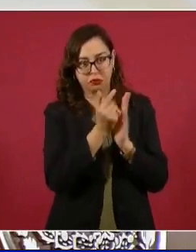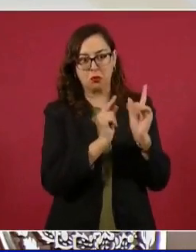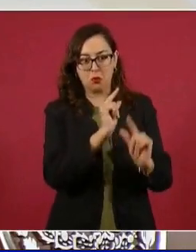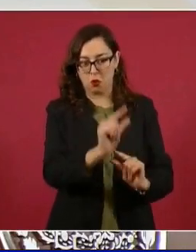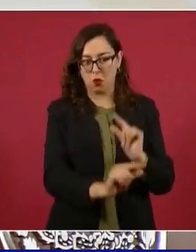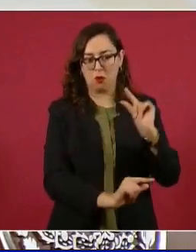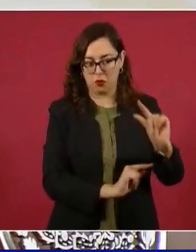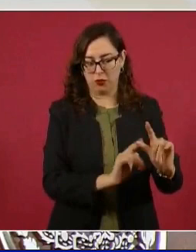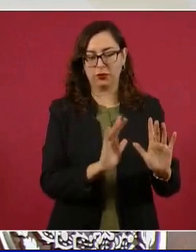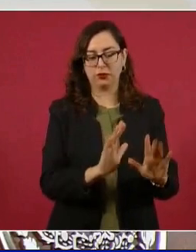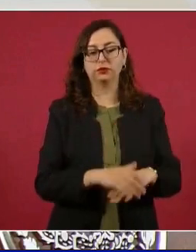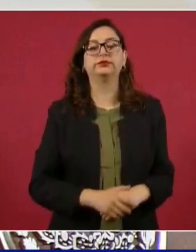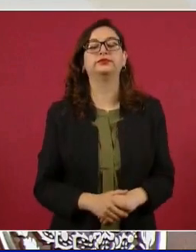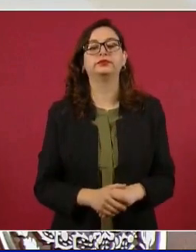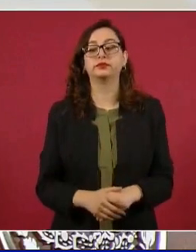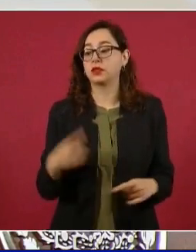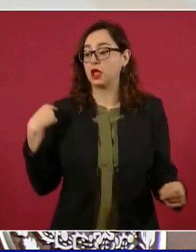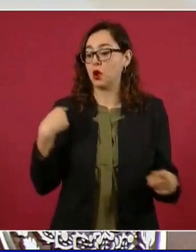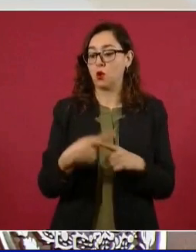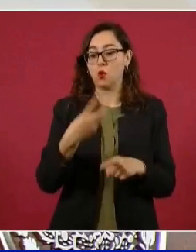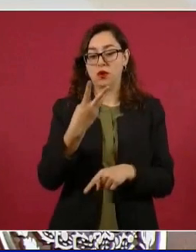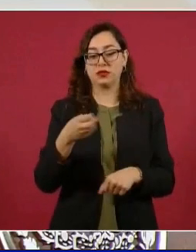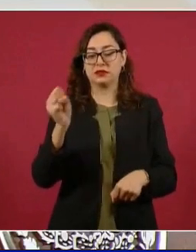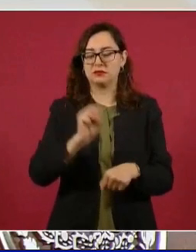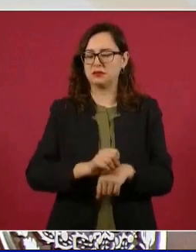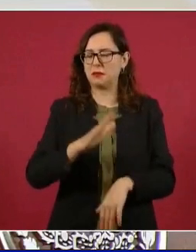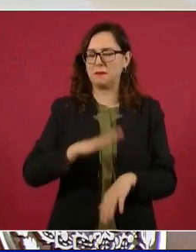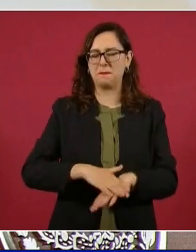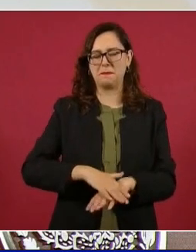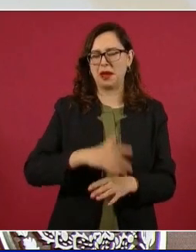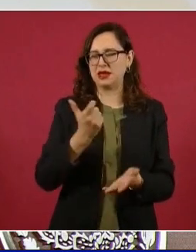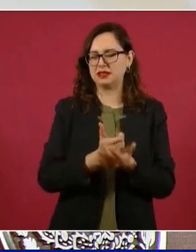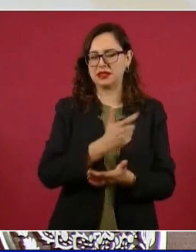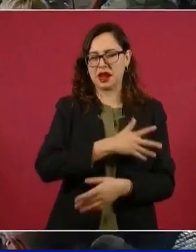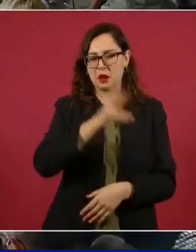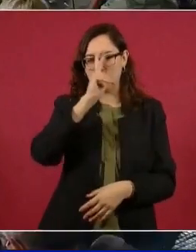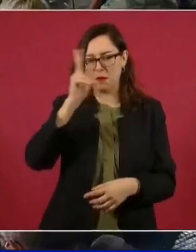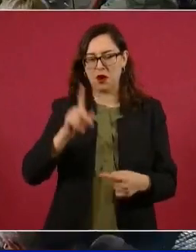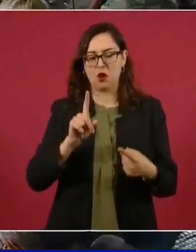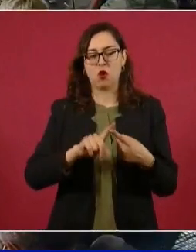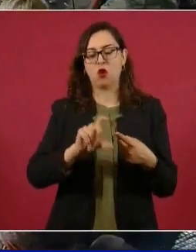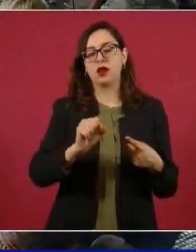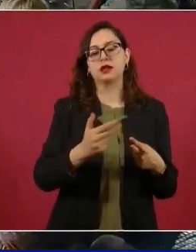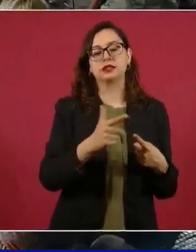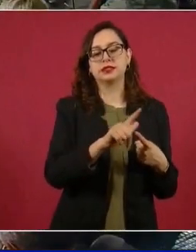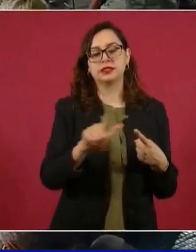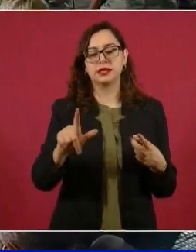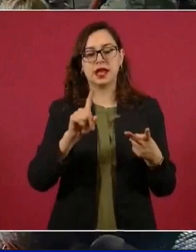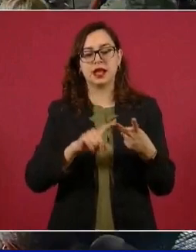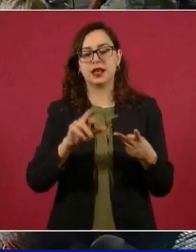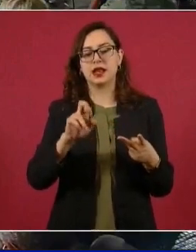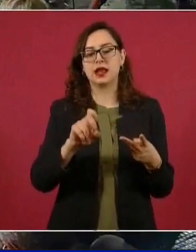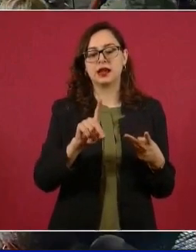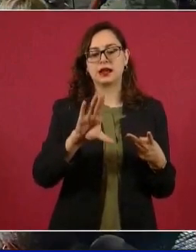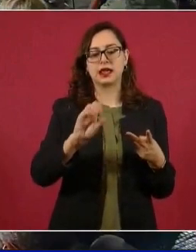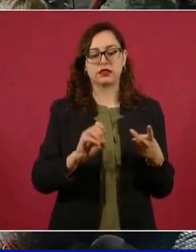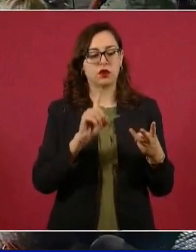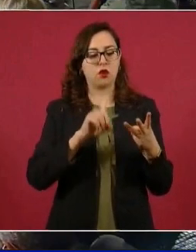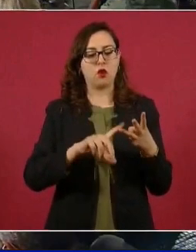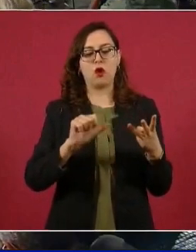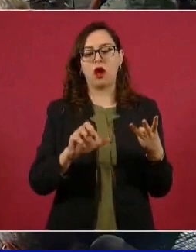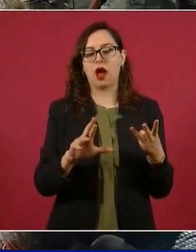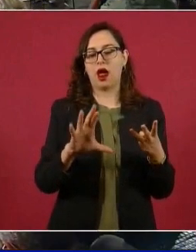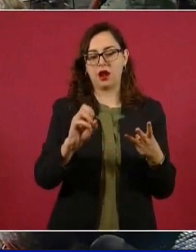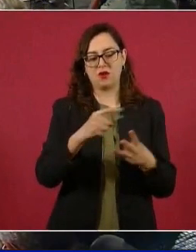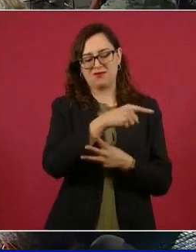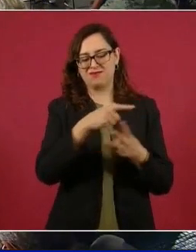dieron más caro en esta semana que cerró, Shell, Chevron y Arco, fueron las más careras, y las aliadas de los